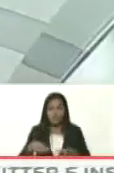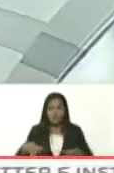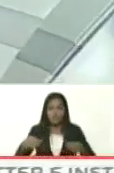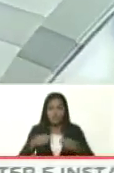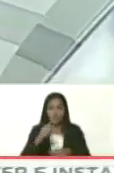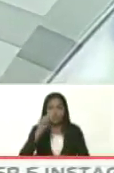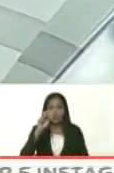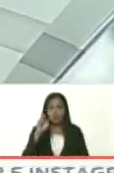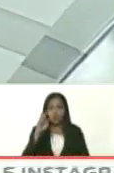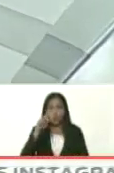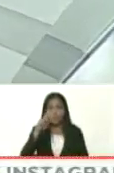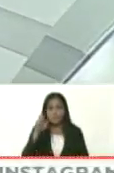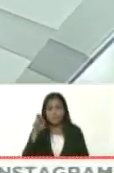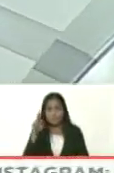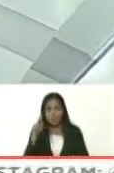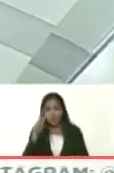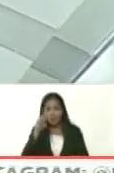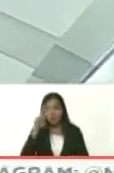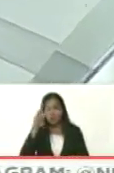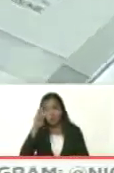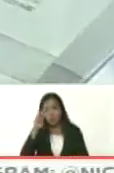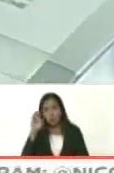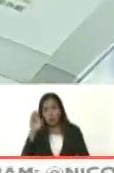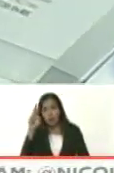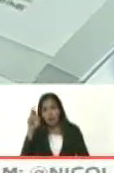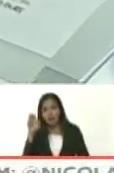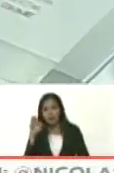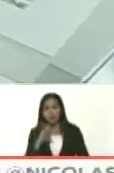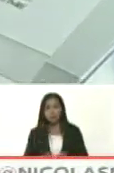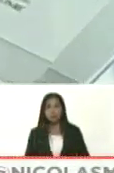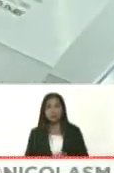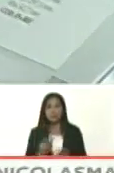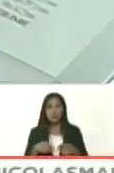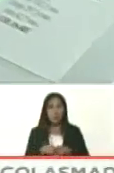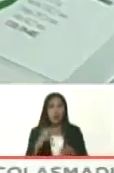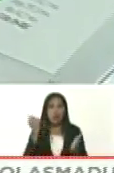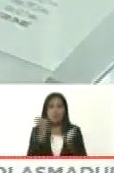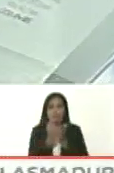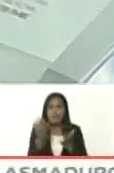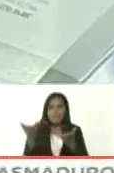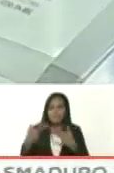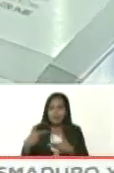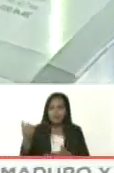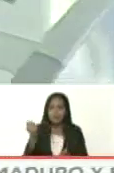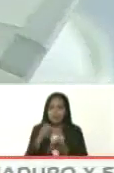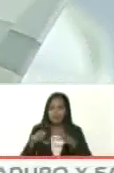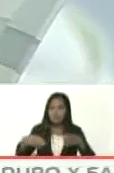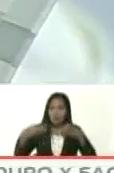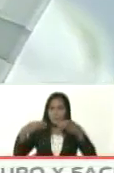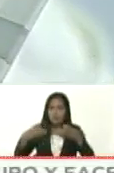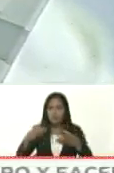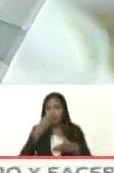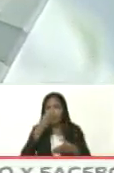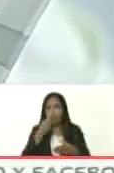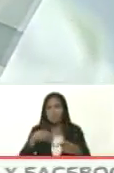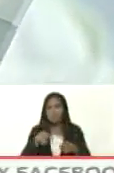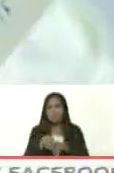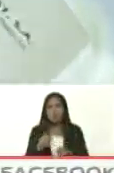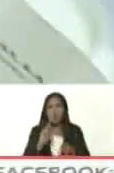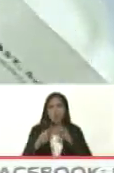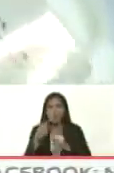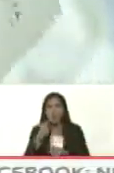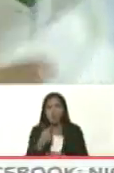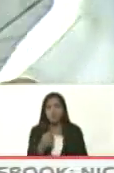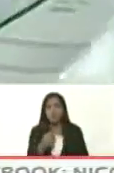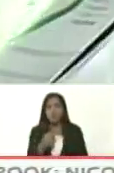por ahí, es una marca, pero así lo llama. Pásame el Tupperware ahí. Bueno, pásame la vianda, dice